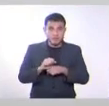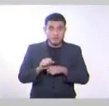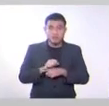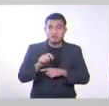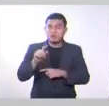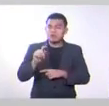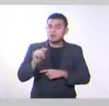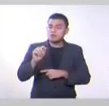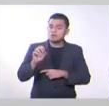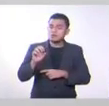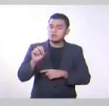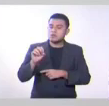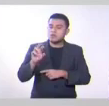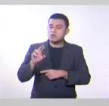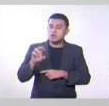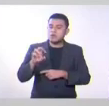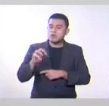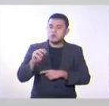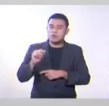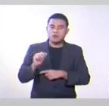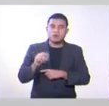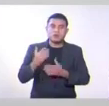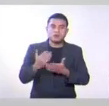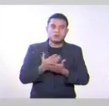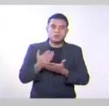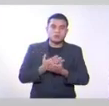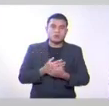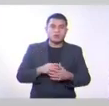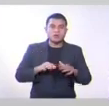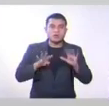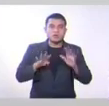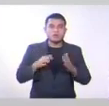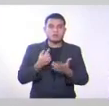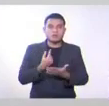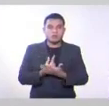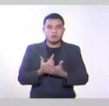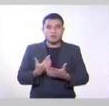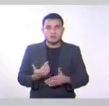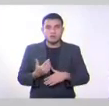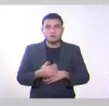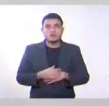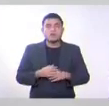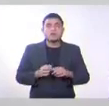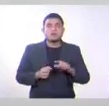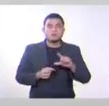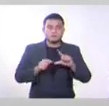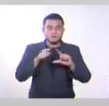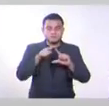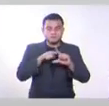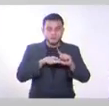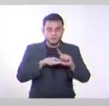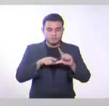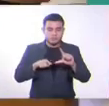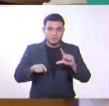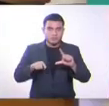que estudiamos en noveno grado y que habla sobre los triángulos rectángulos. Me